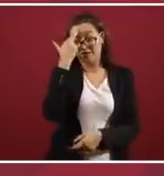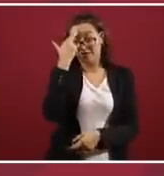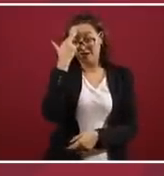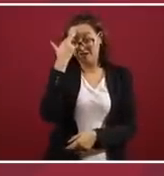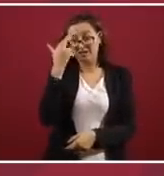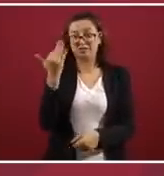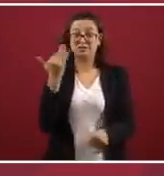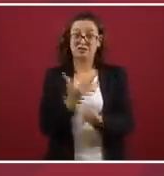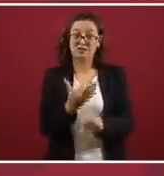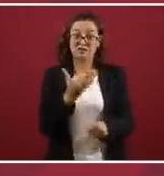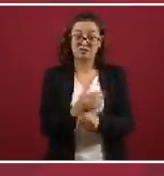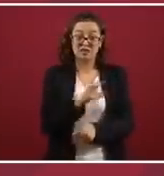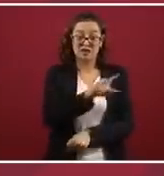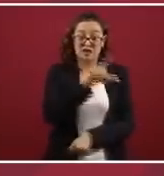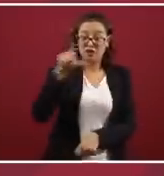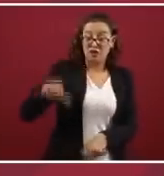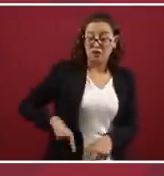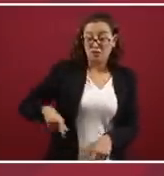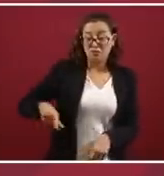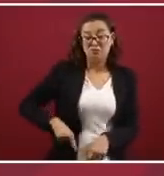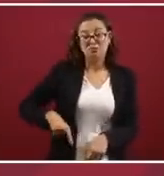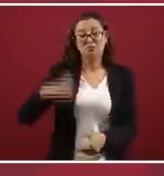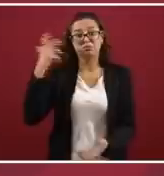al elefante echado